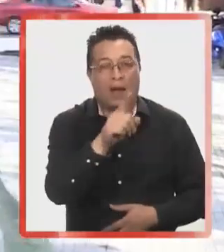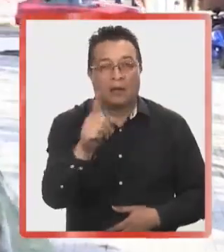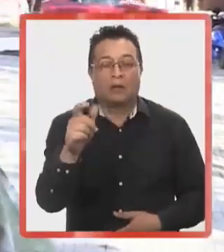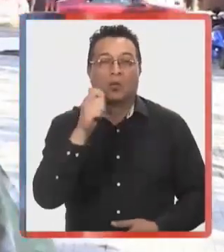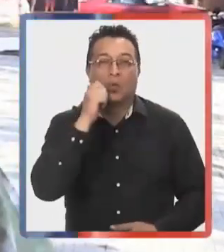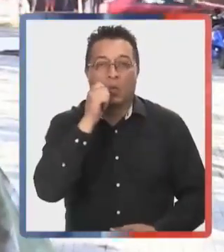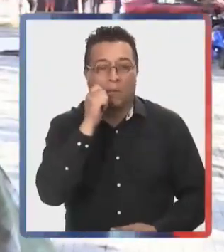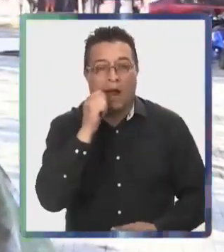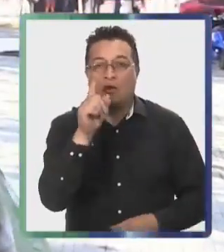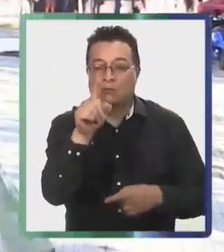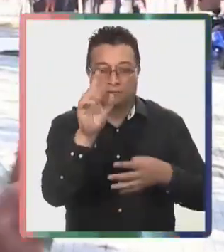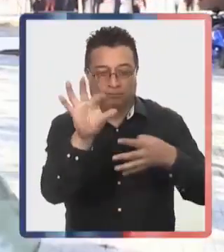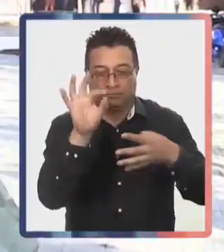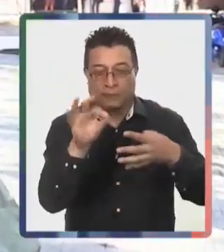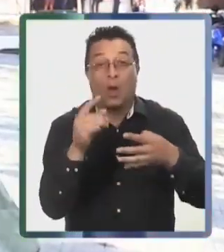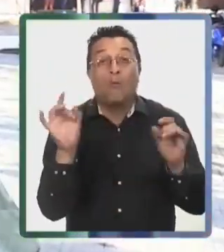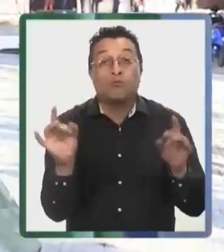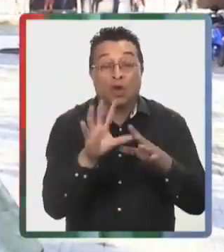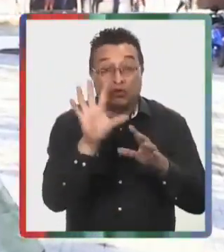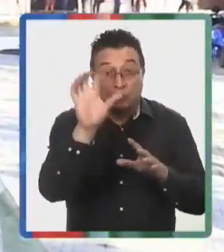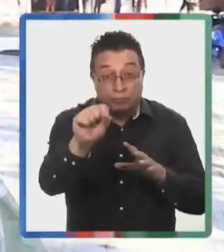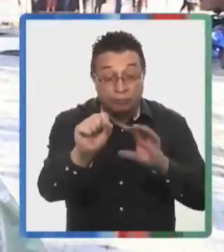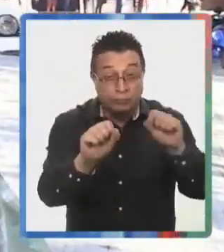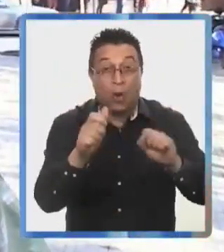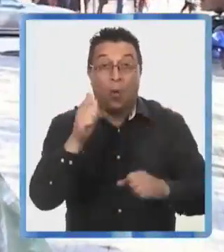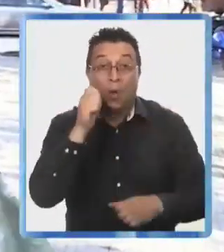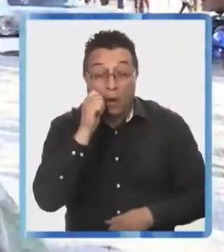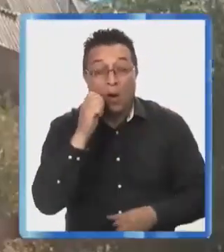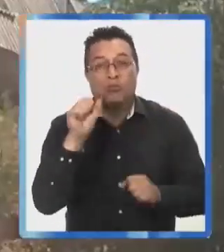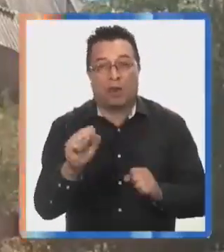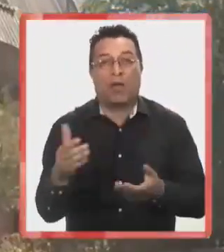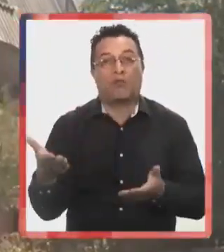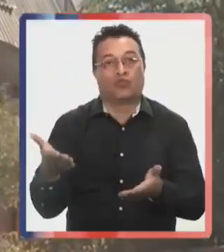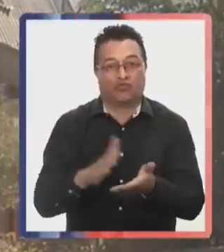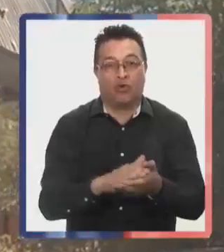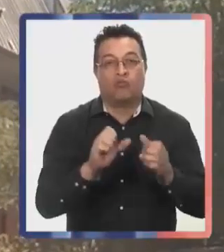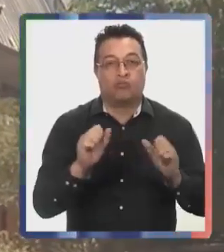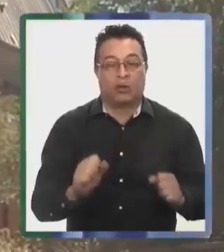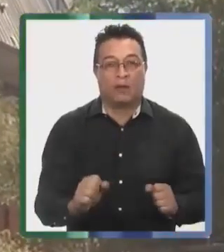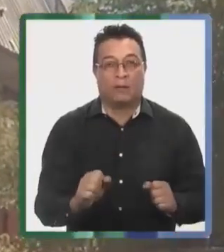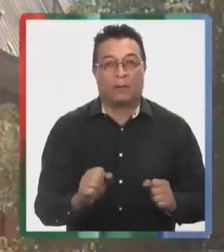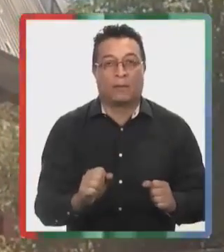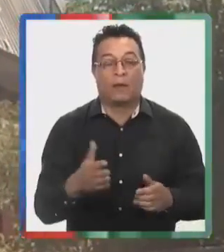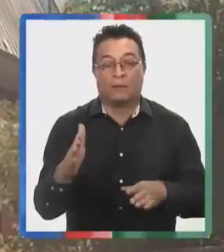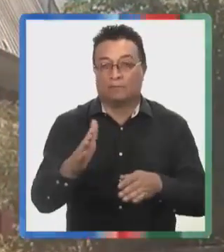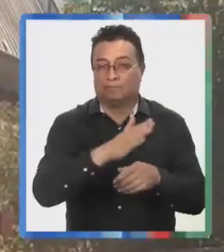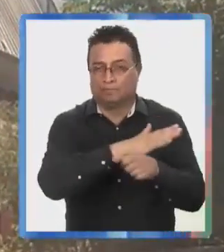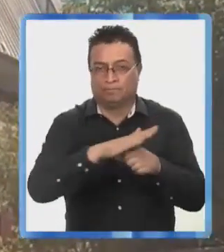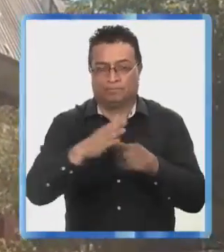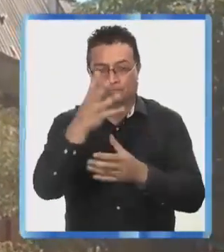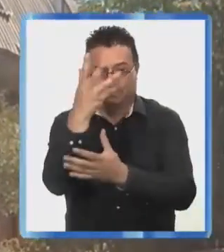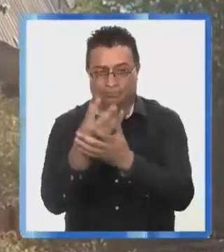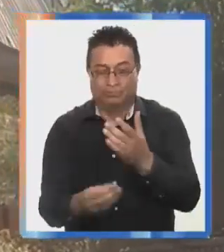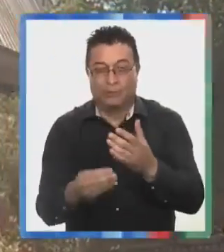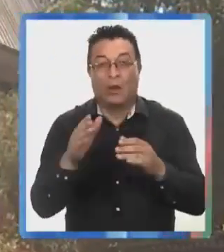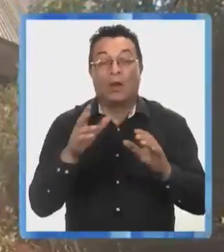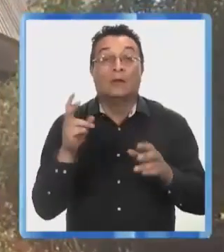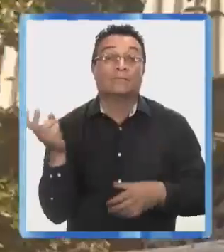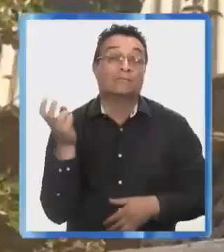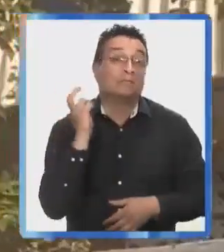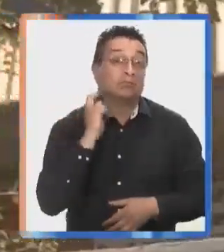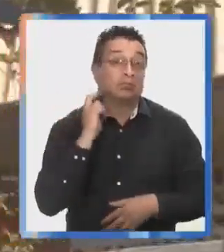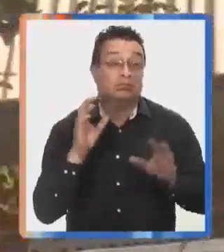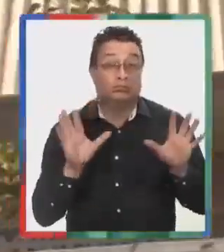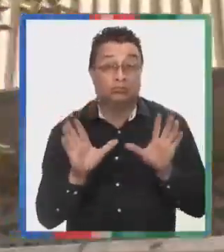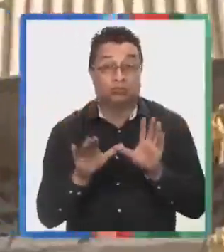humanos, pero si hay un caso en humano puede ser mortal. En cuanto a la erradicación de las colonias de murciélagos, no es